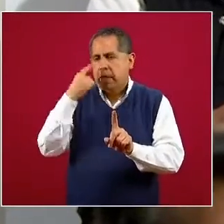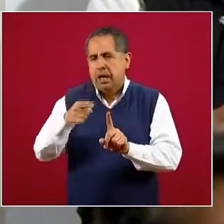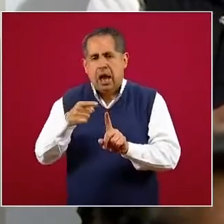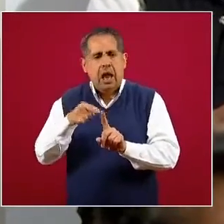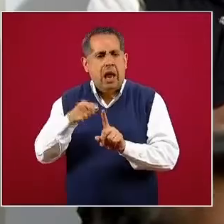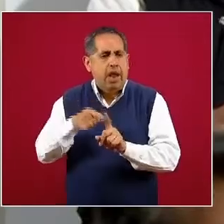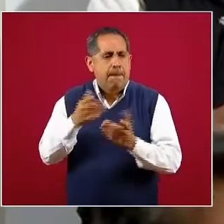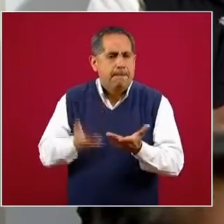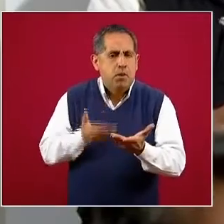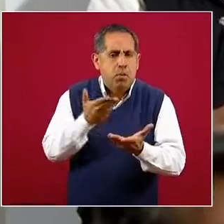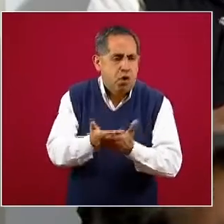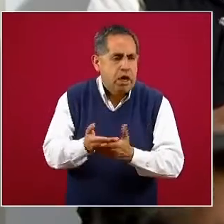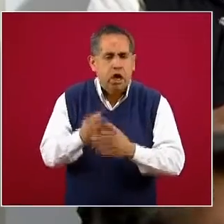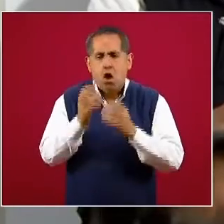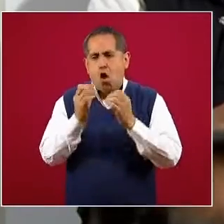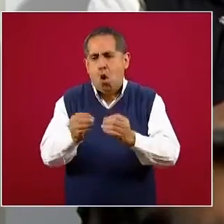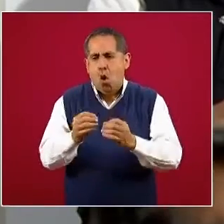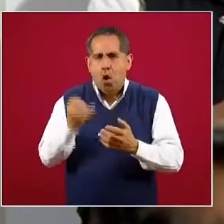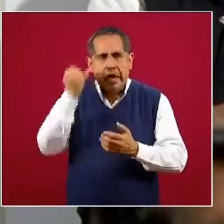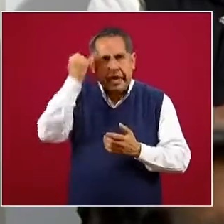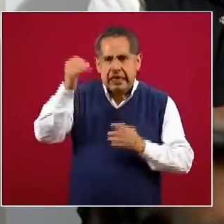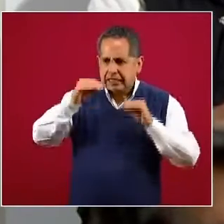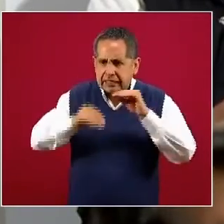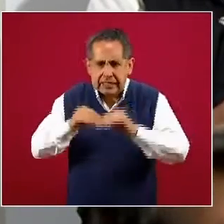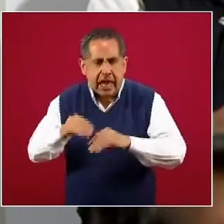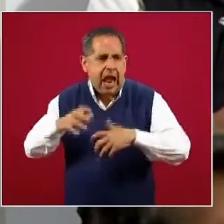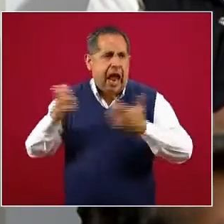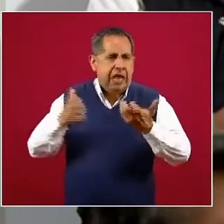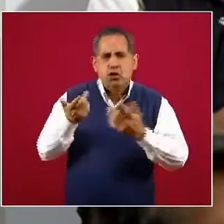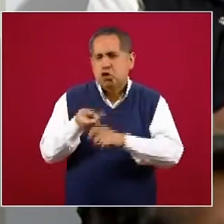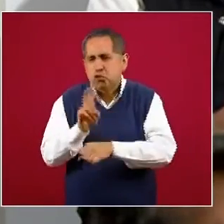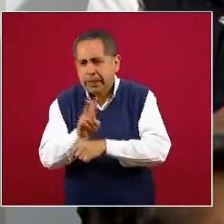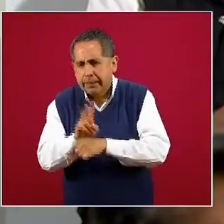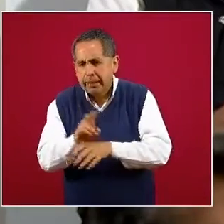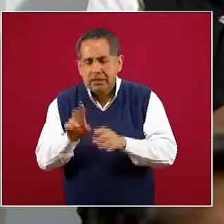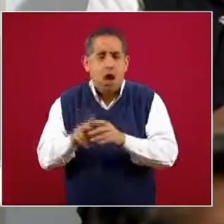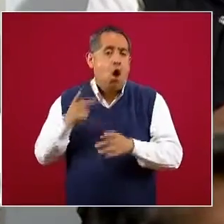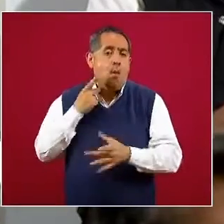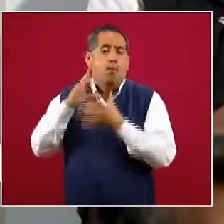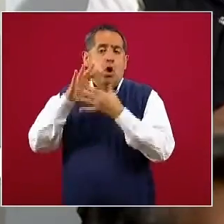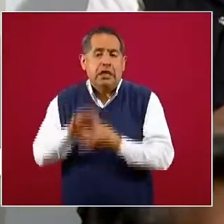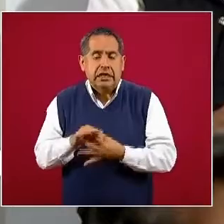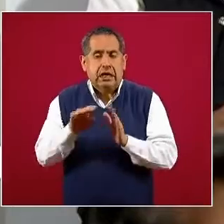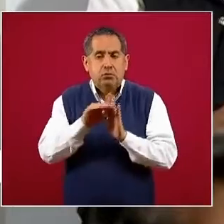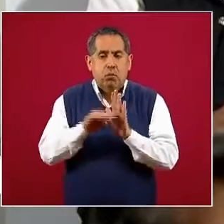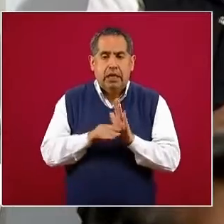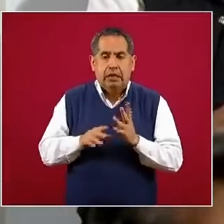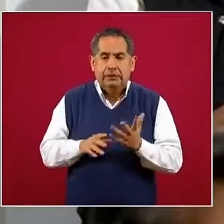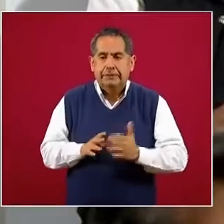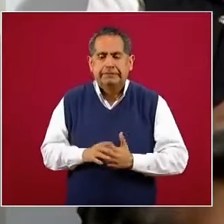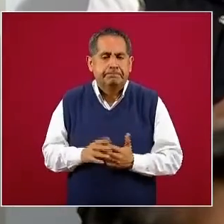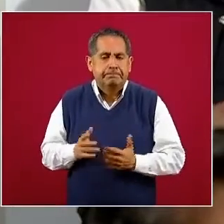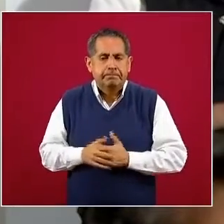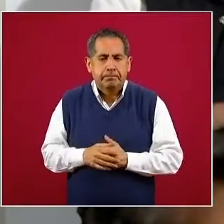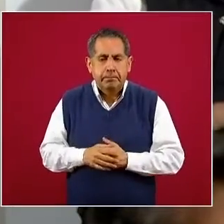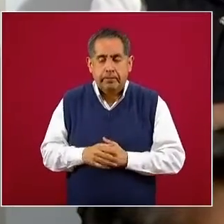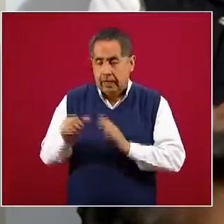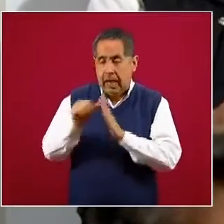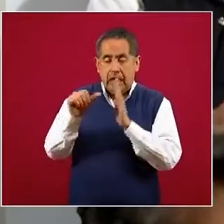algunas divididas y otras en un consenso, pero a lo que nos lleva a esto es que el trabajar en conjunto entre